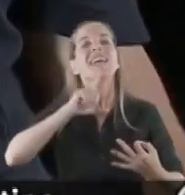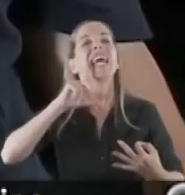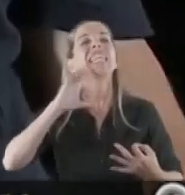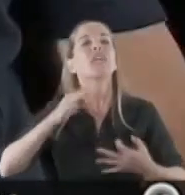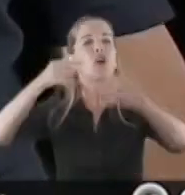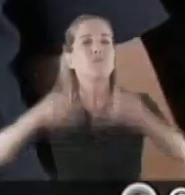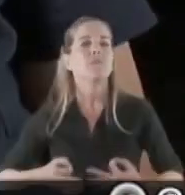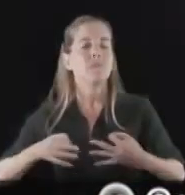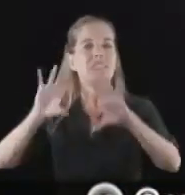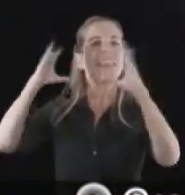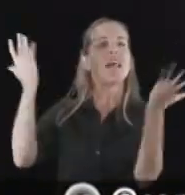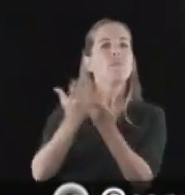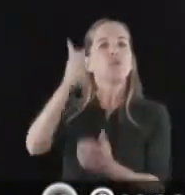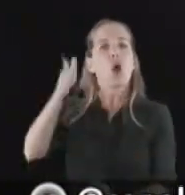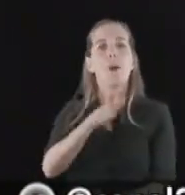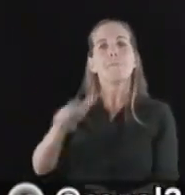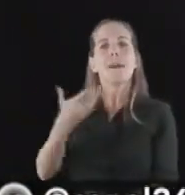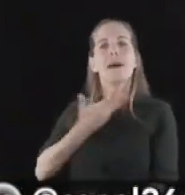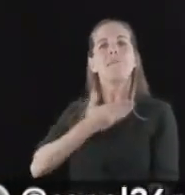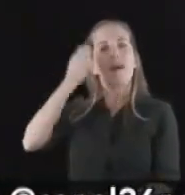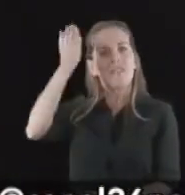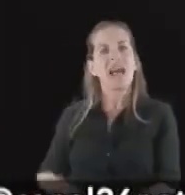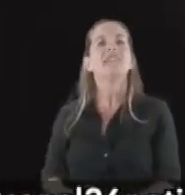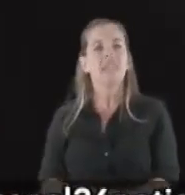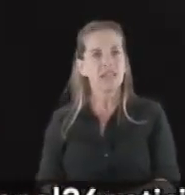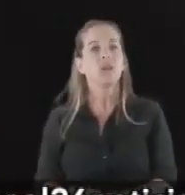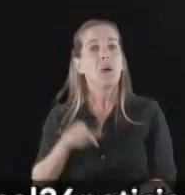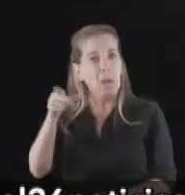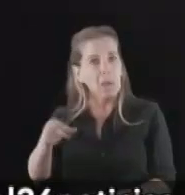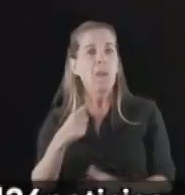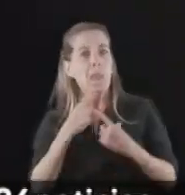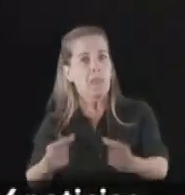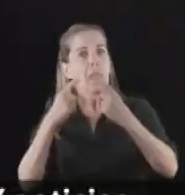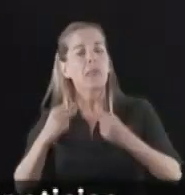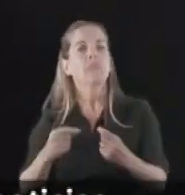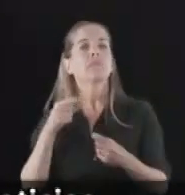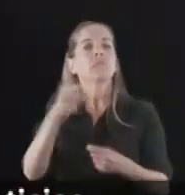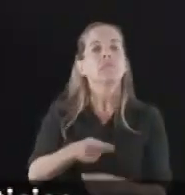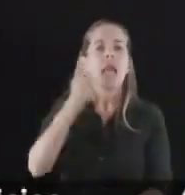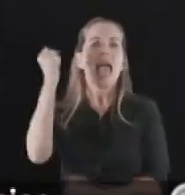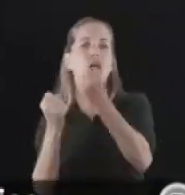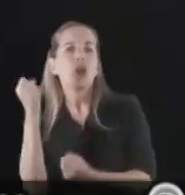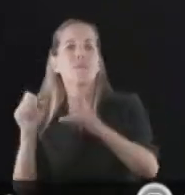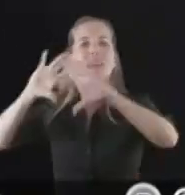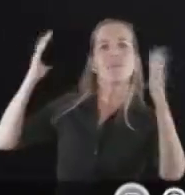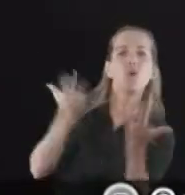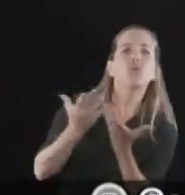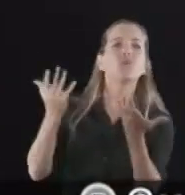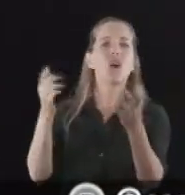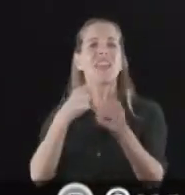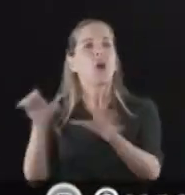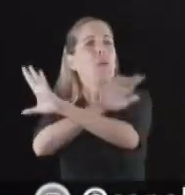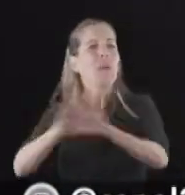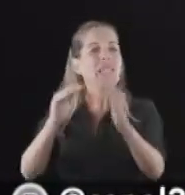tiene. Es un papa que se animó a cuestionar al mundo financiero, al mundo capitalista y a todas las desigualdades que eso